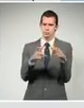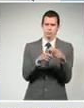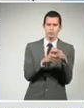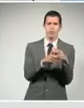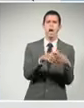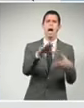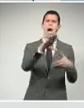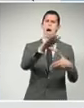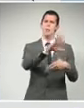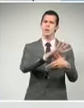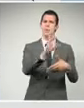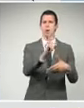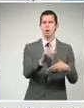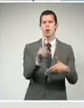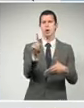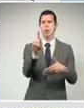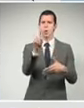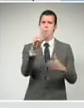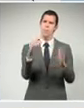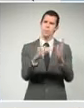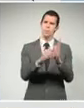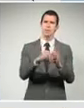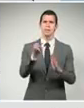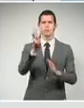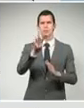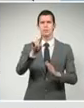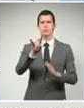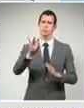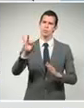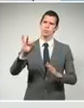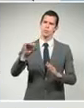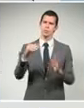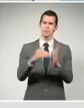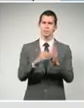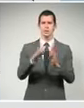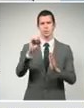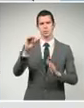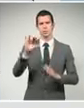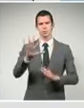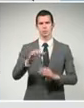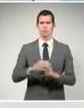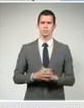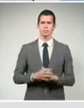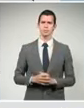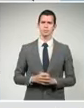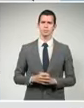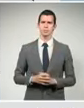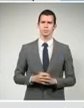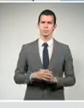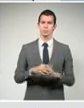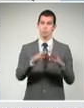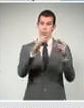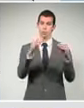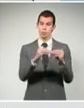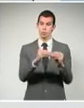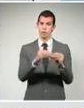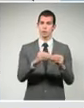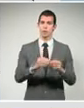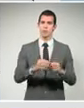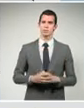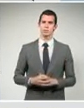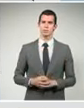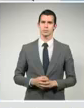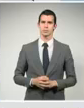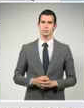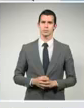5.765 fallecieron en nuestra región, dando un acumulado ya de personas que han perdido la